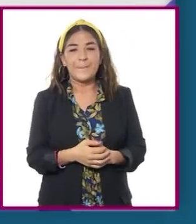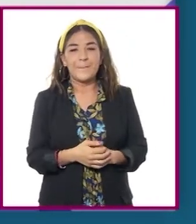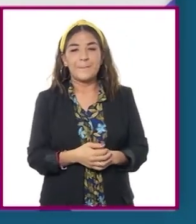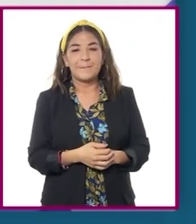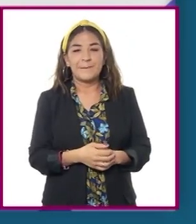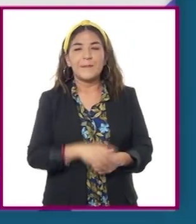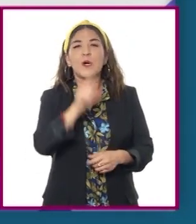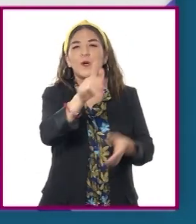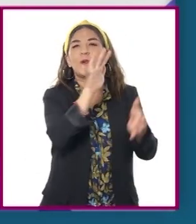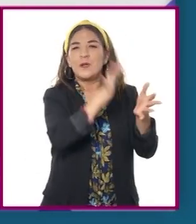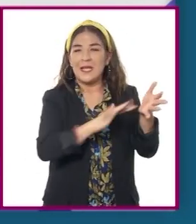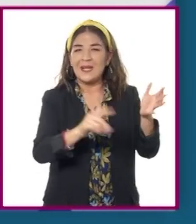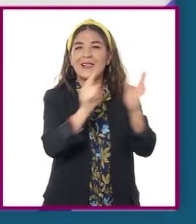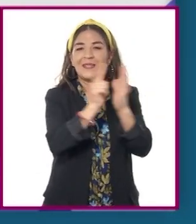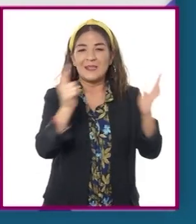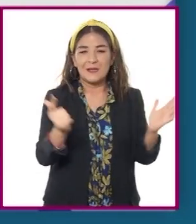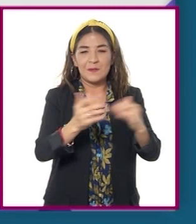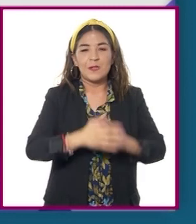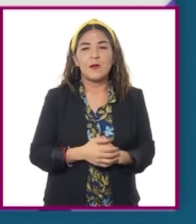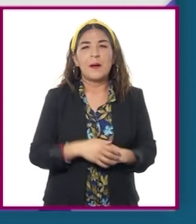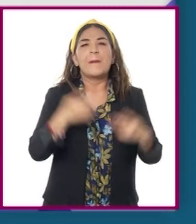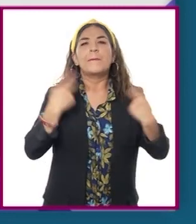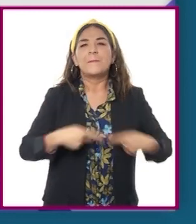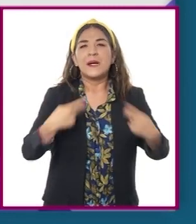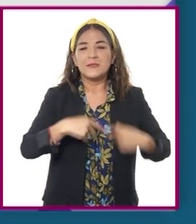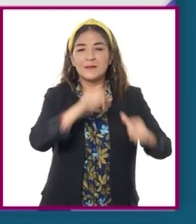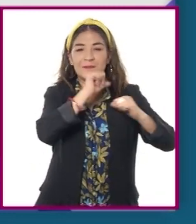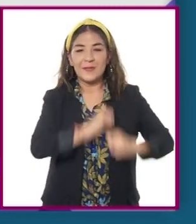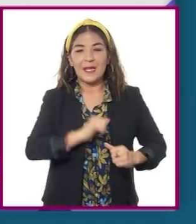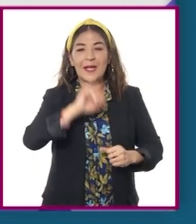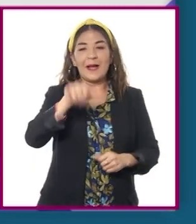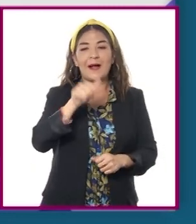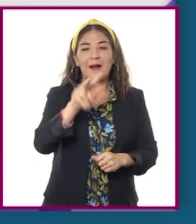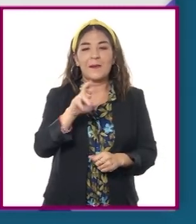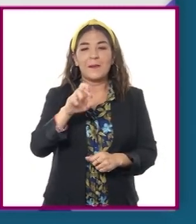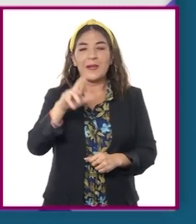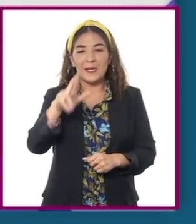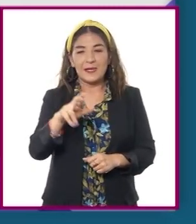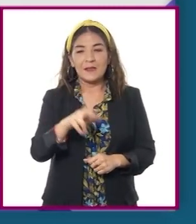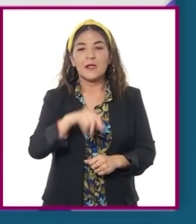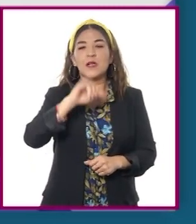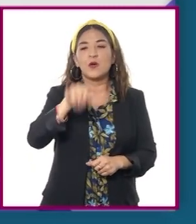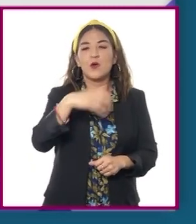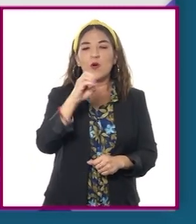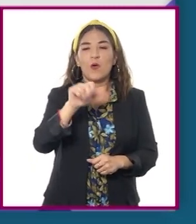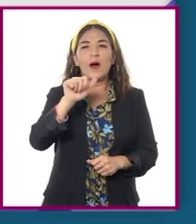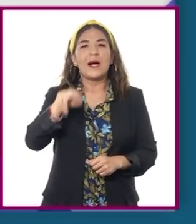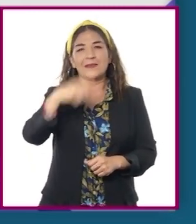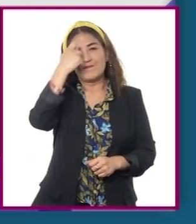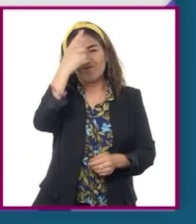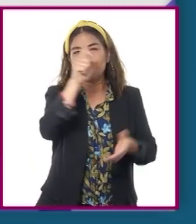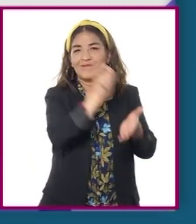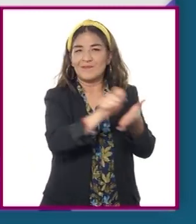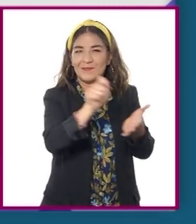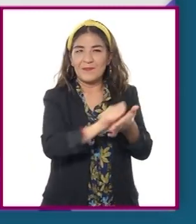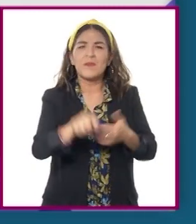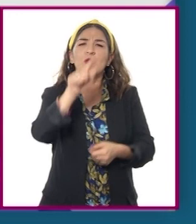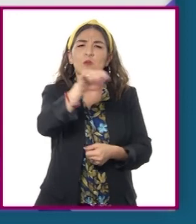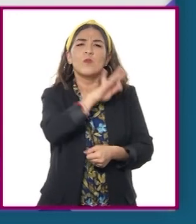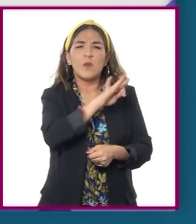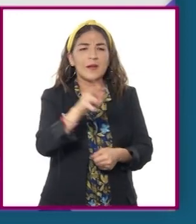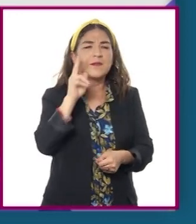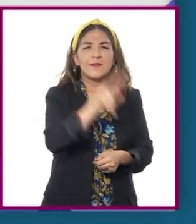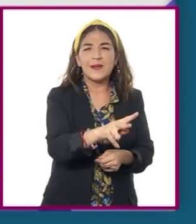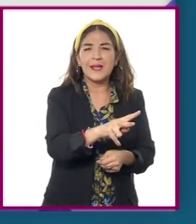2 y 3. De los autores Javier Ávila Mendoza y Joan Genesca. Lo pueden encontrar